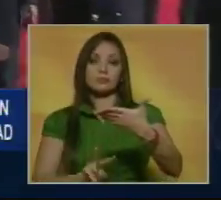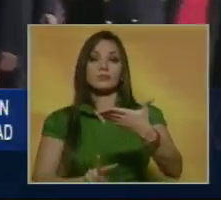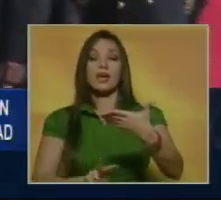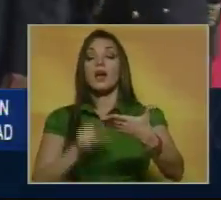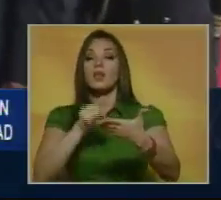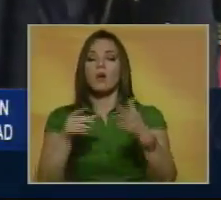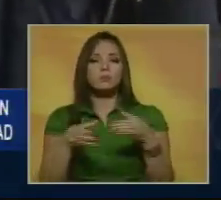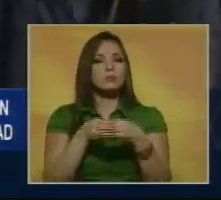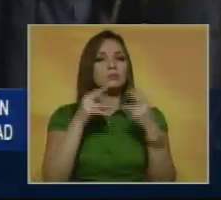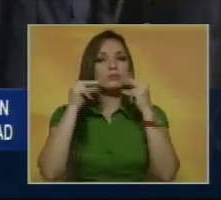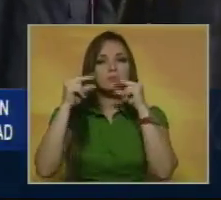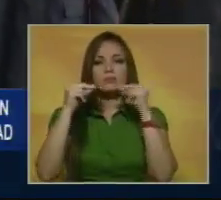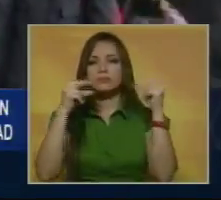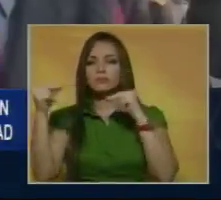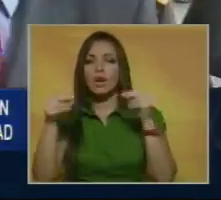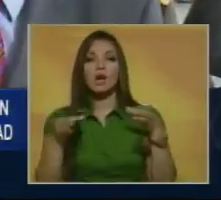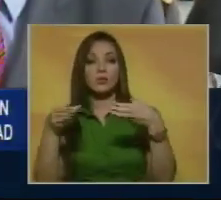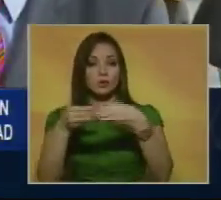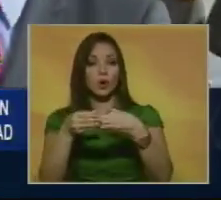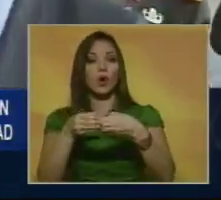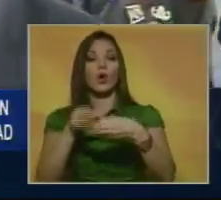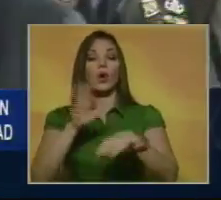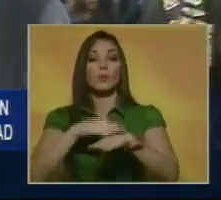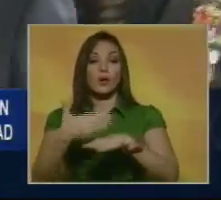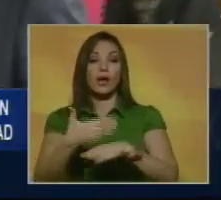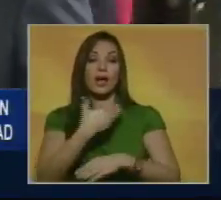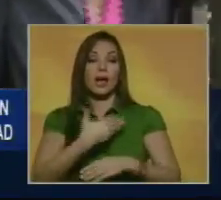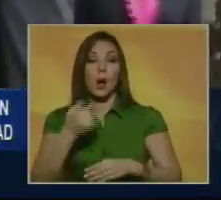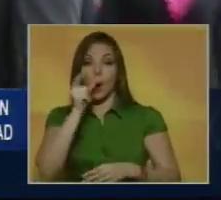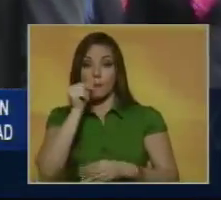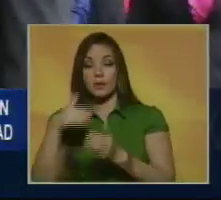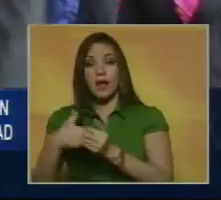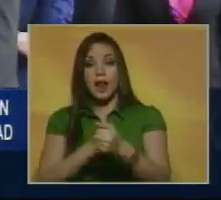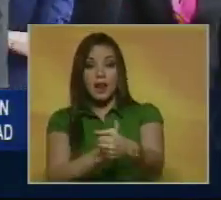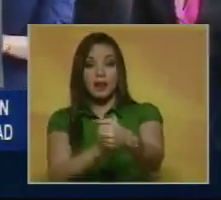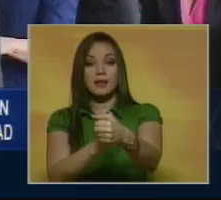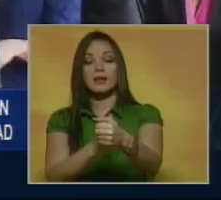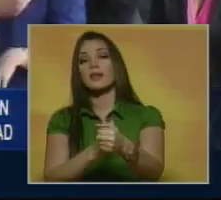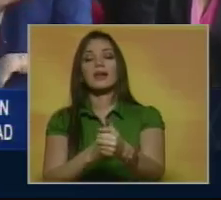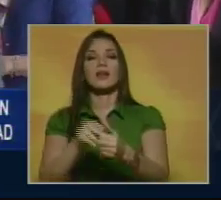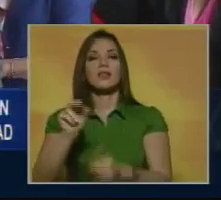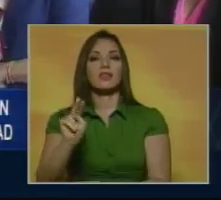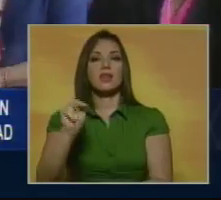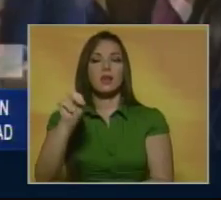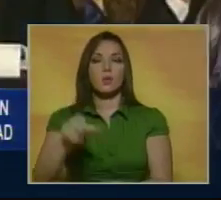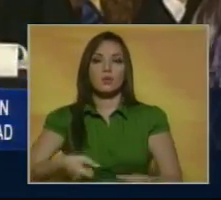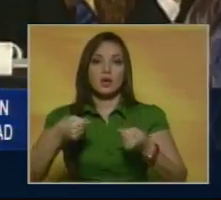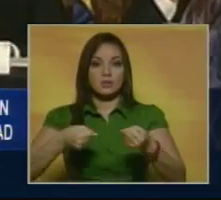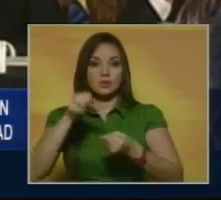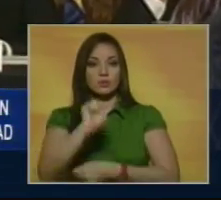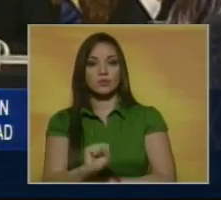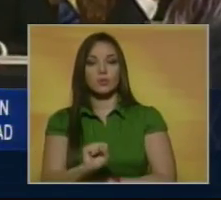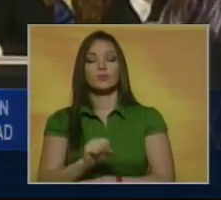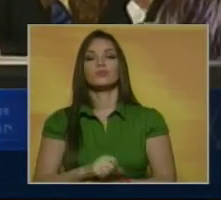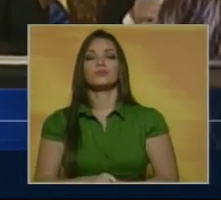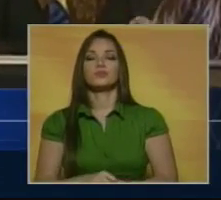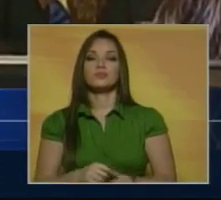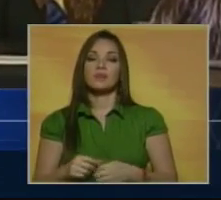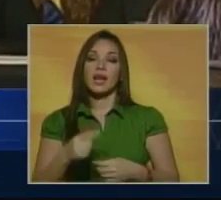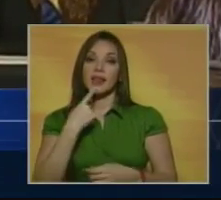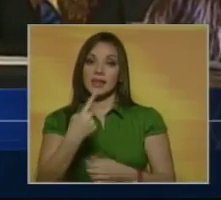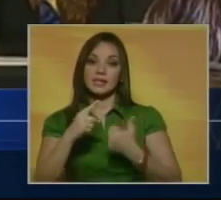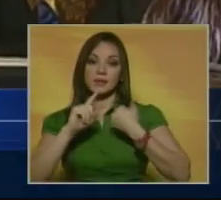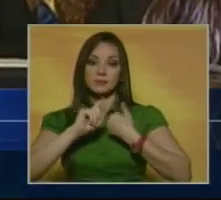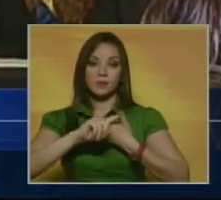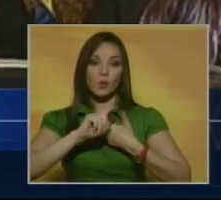de la reunión en la que el líder de UNASUR, Tabaré Vázquez, también participó como facilitador. 1. El